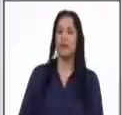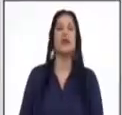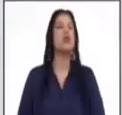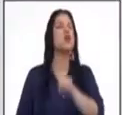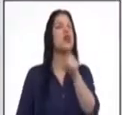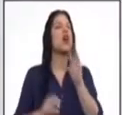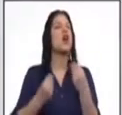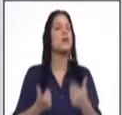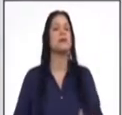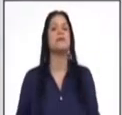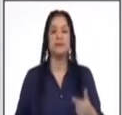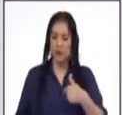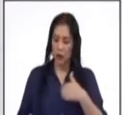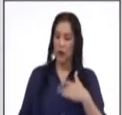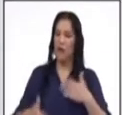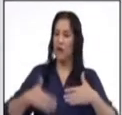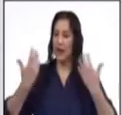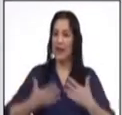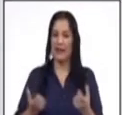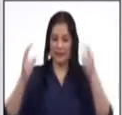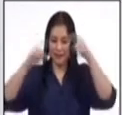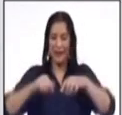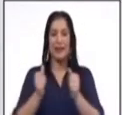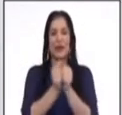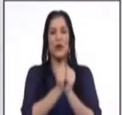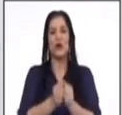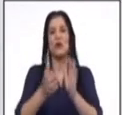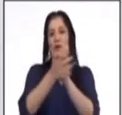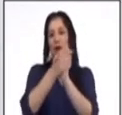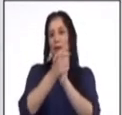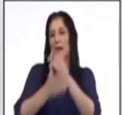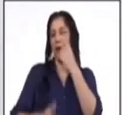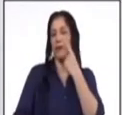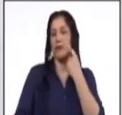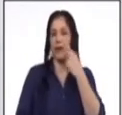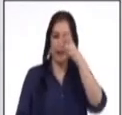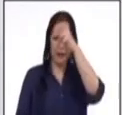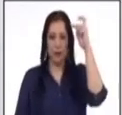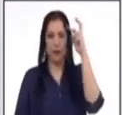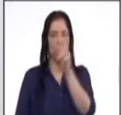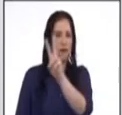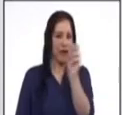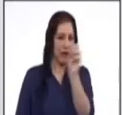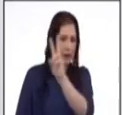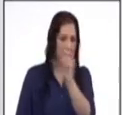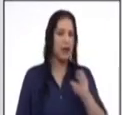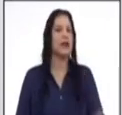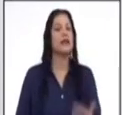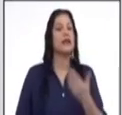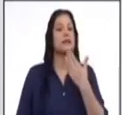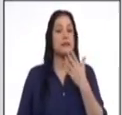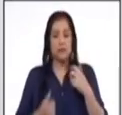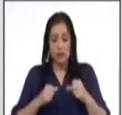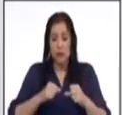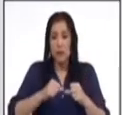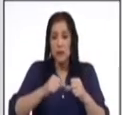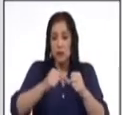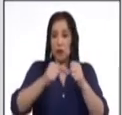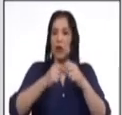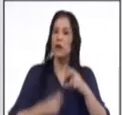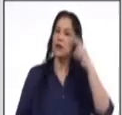¿Usted? Contenta de estar aquí con nuestras amigas y amigos de la promoción 2020, con quienes